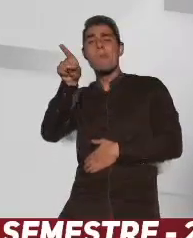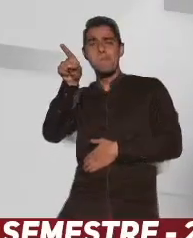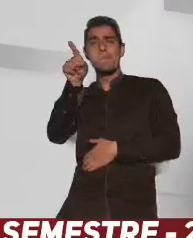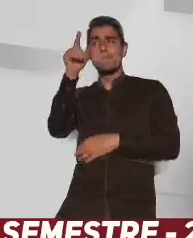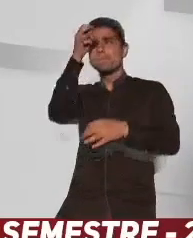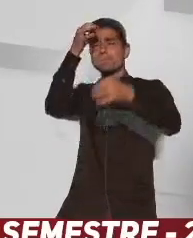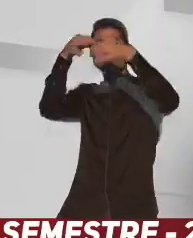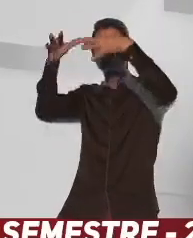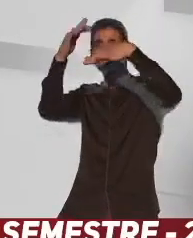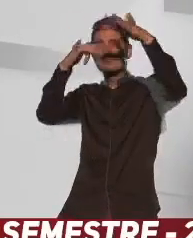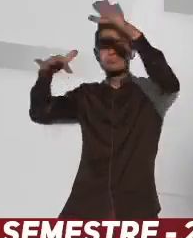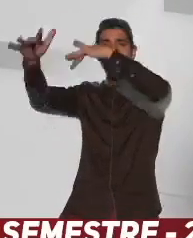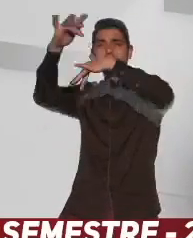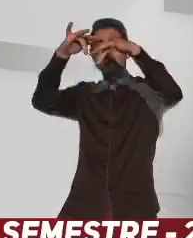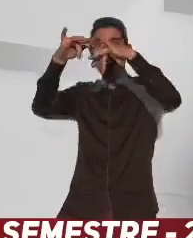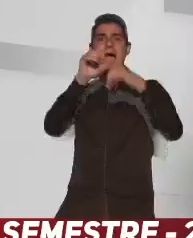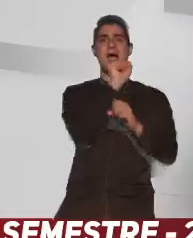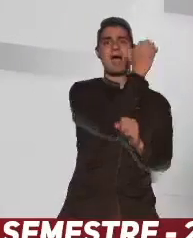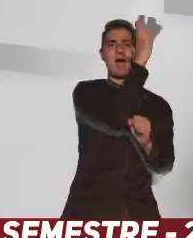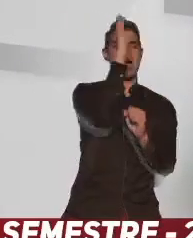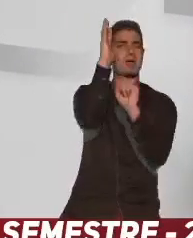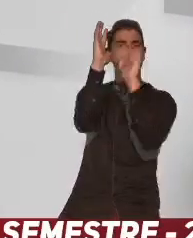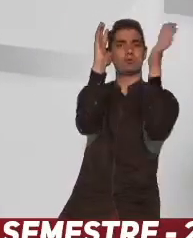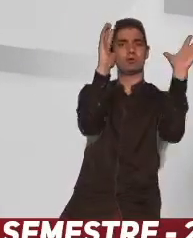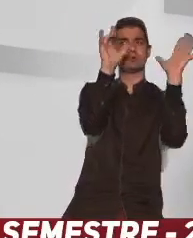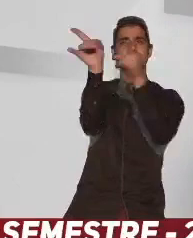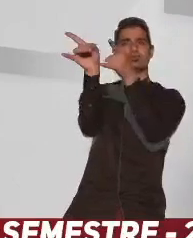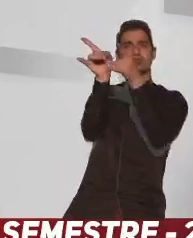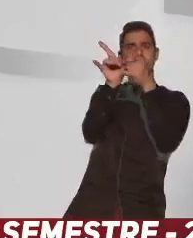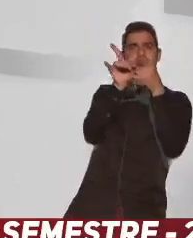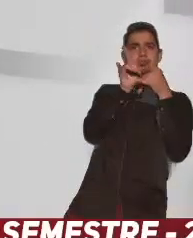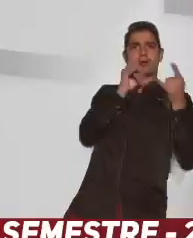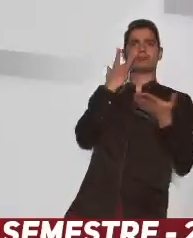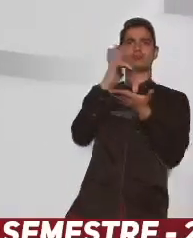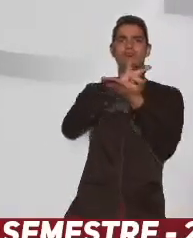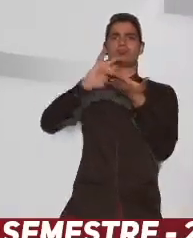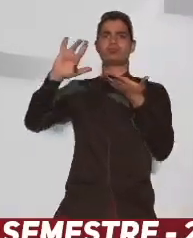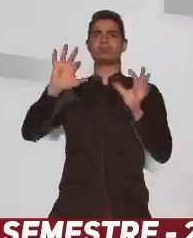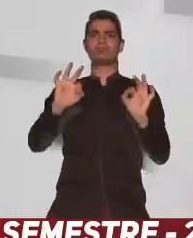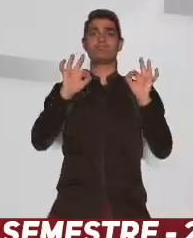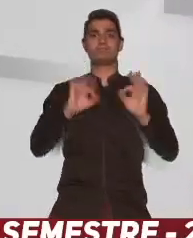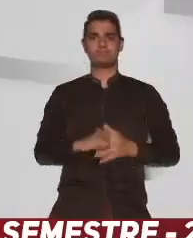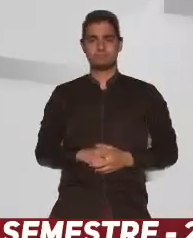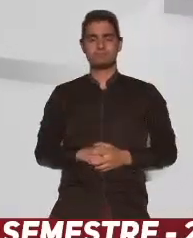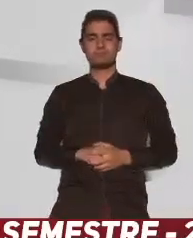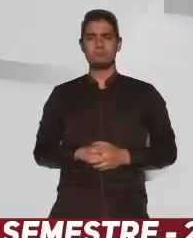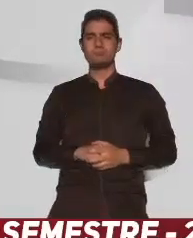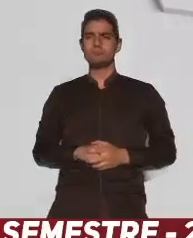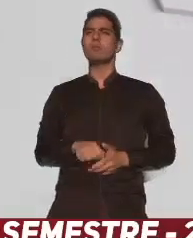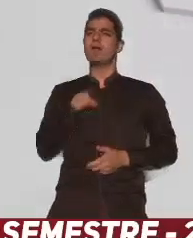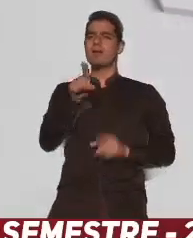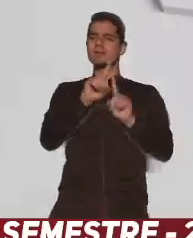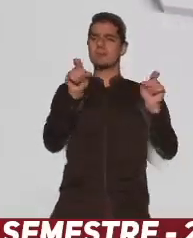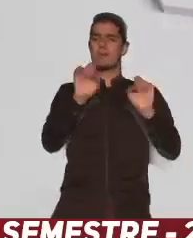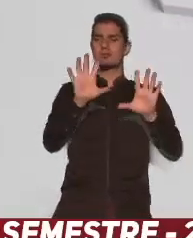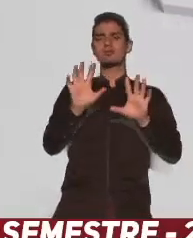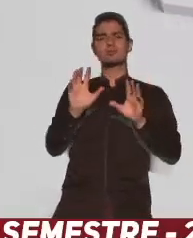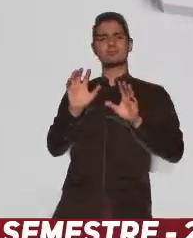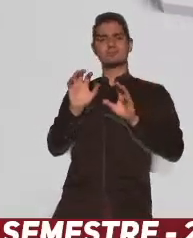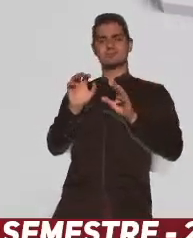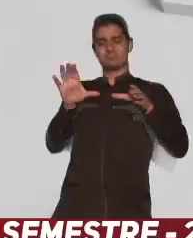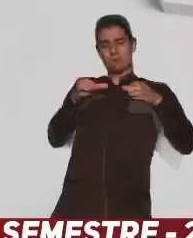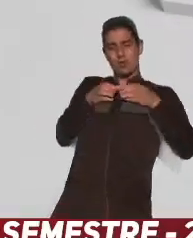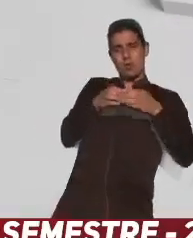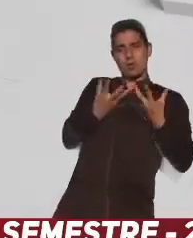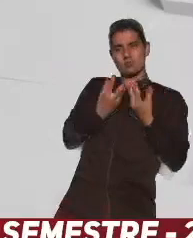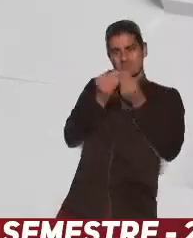cambio climático. El Subsistema de Acción Integral, aplicando la disciplina de asuntos civiles, logró intervenir 102 municipios